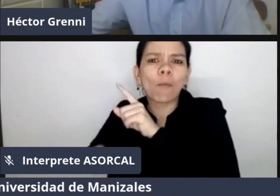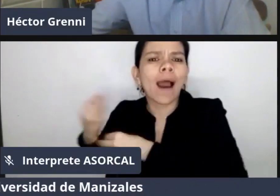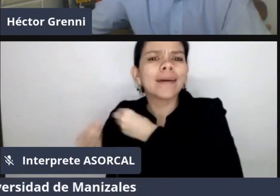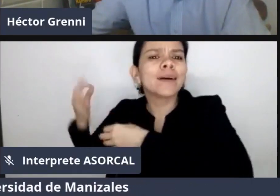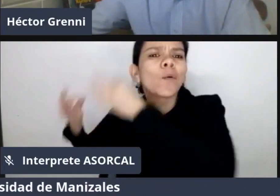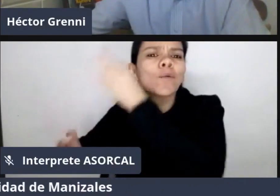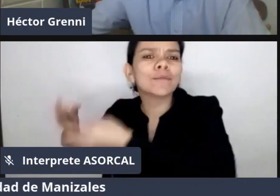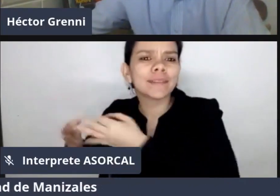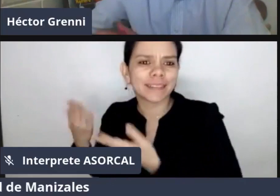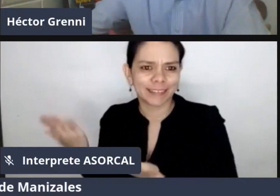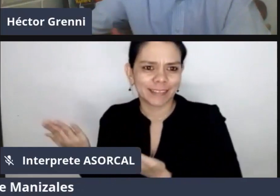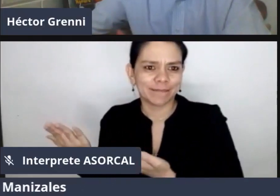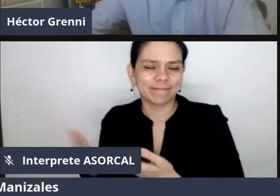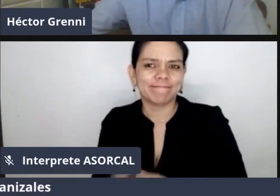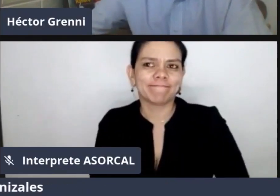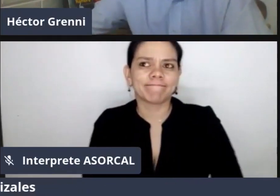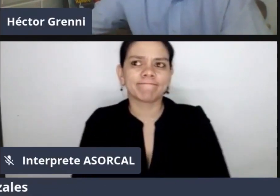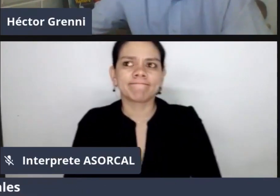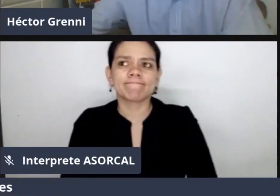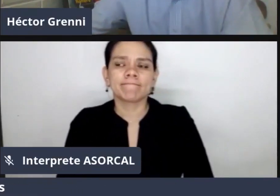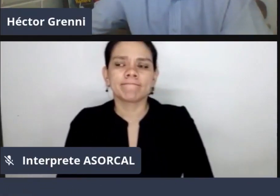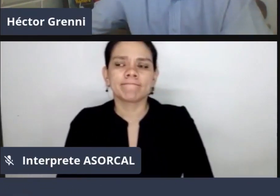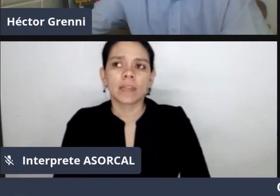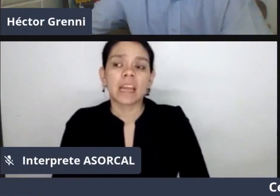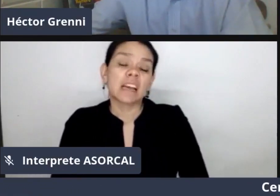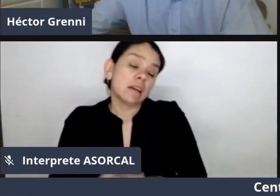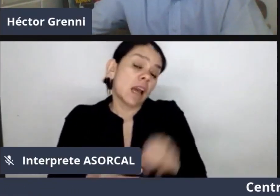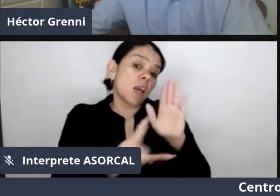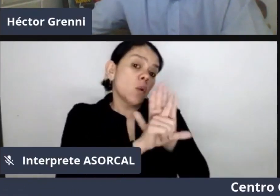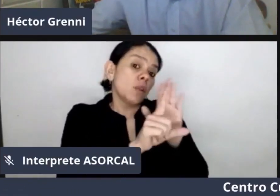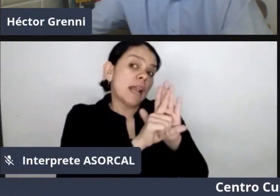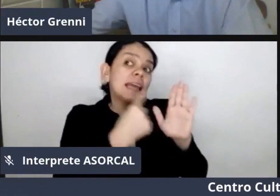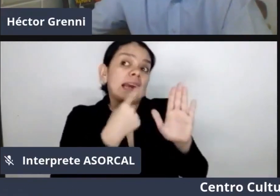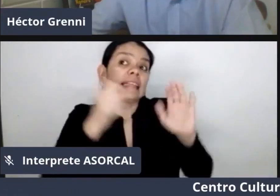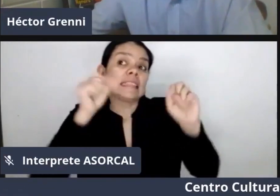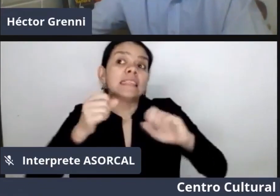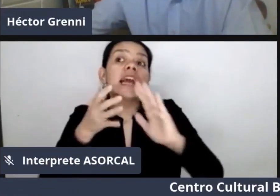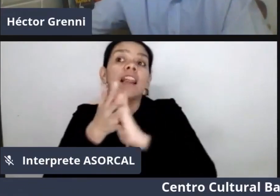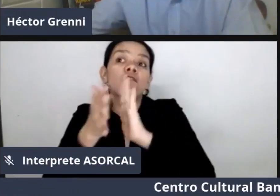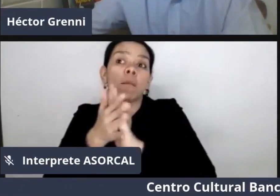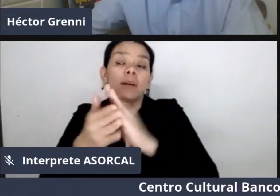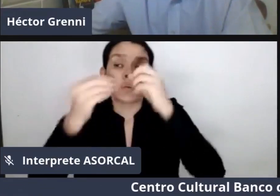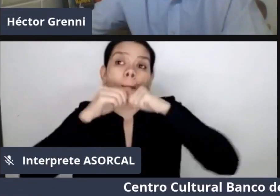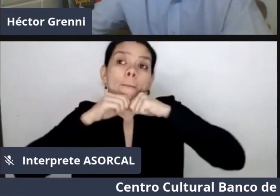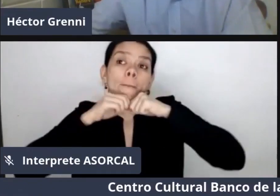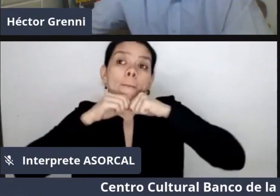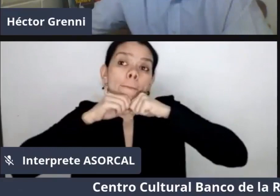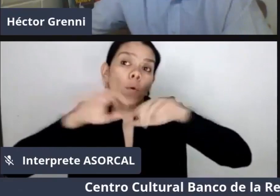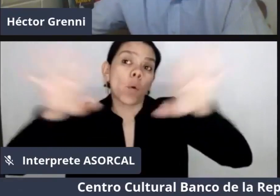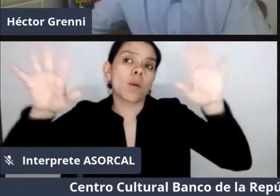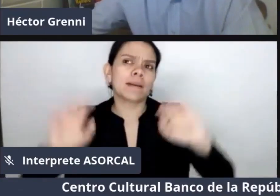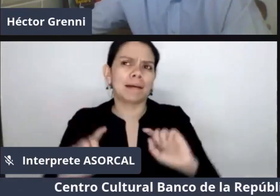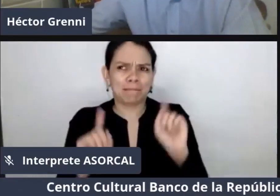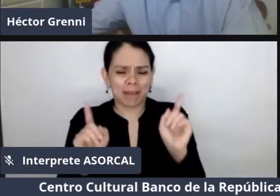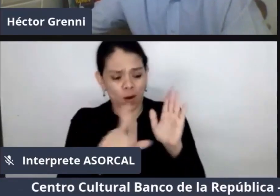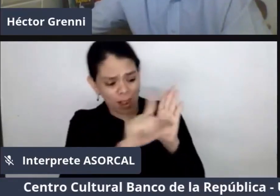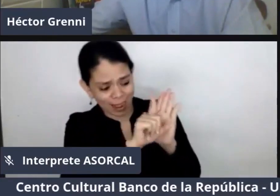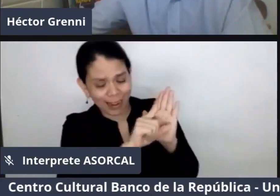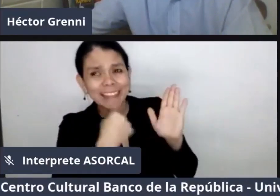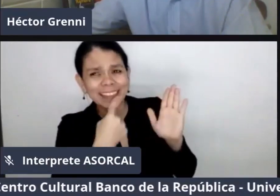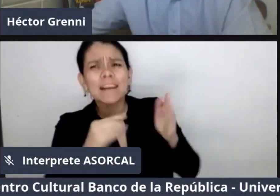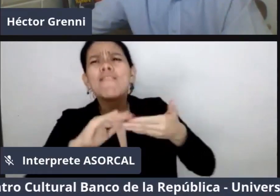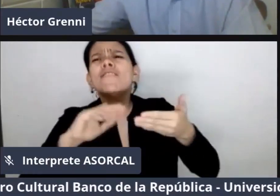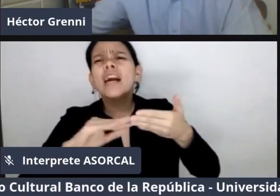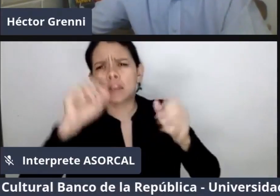pública, pero no se puede acceder a ella así con tanta facilidad como dice la ley. Por ejemplo, yo he